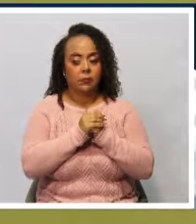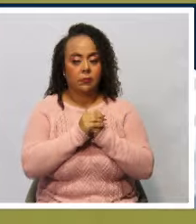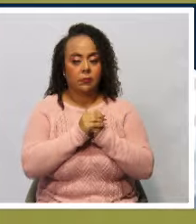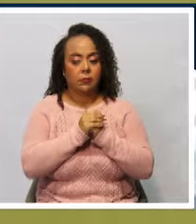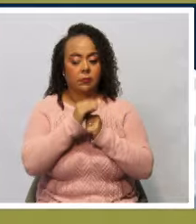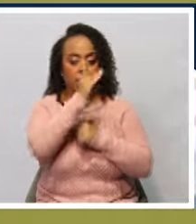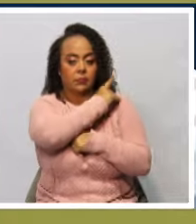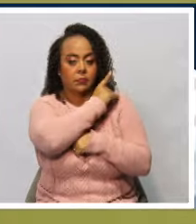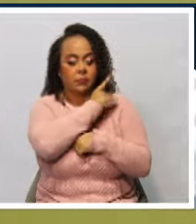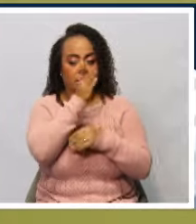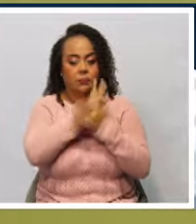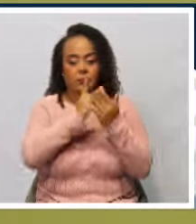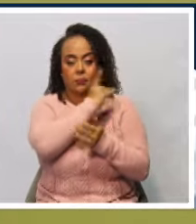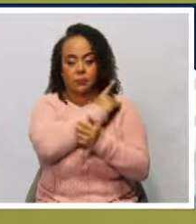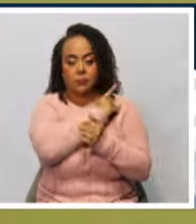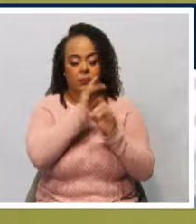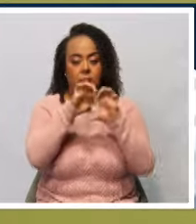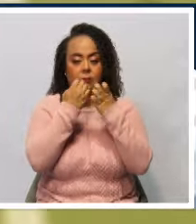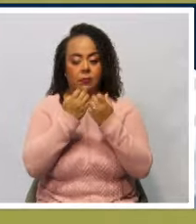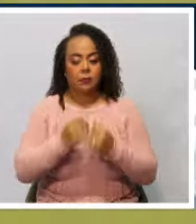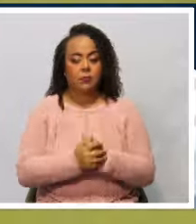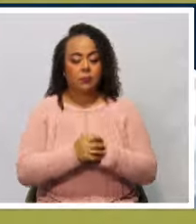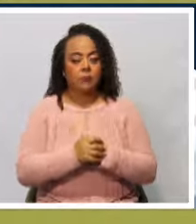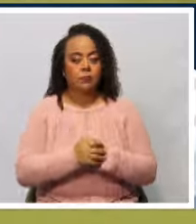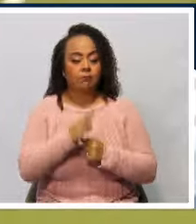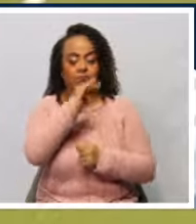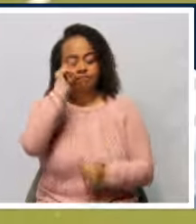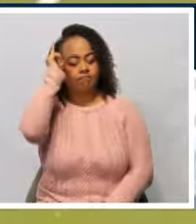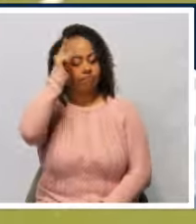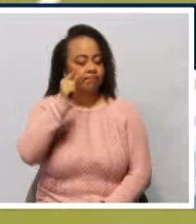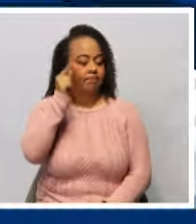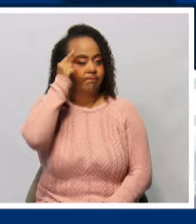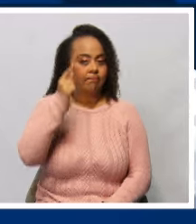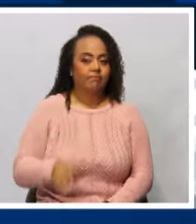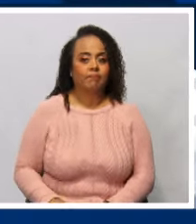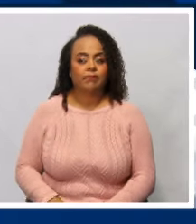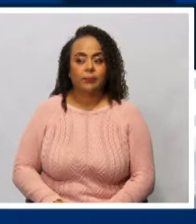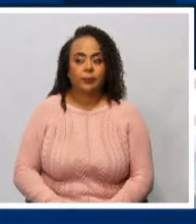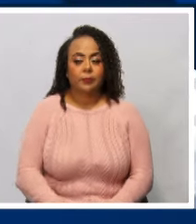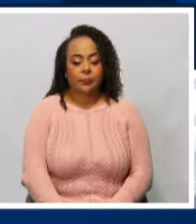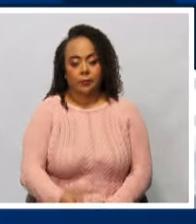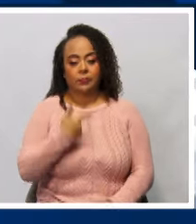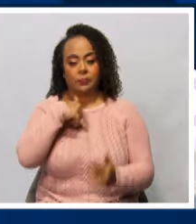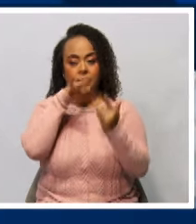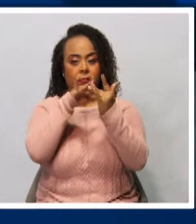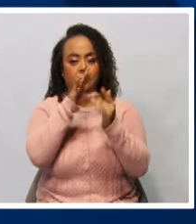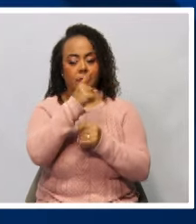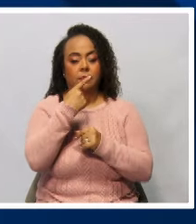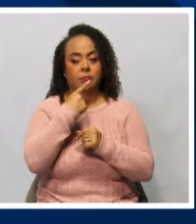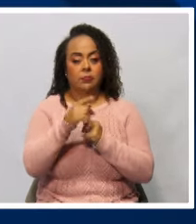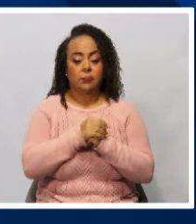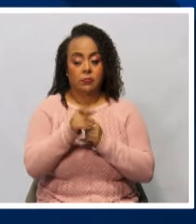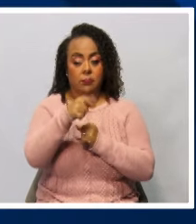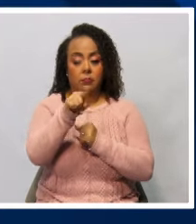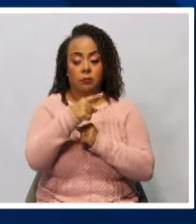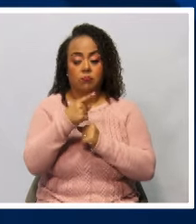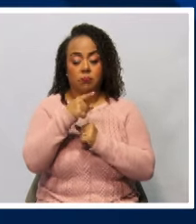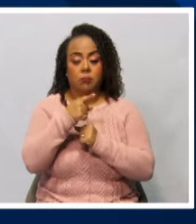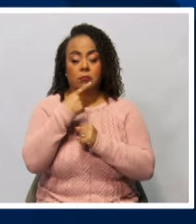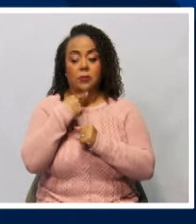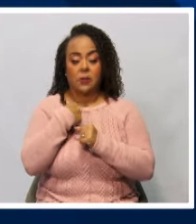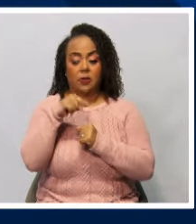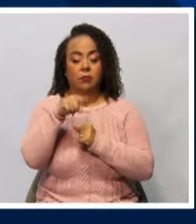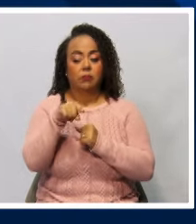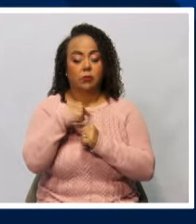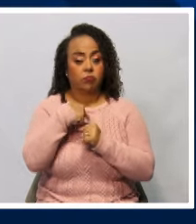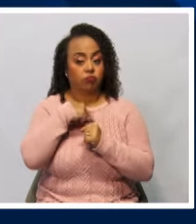con los directivos, algunos directivos del equipo, lógicamente que los contacté y ellos se mostraron muy interesados, ya que